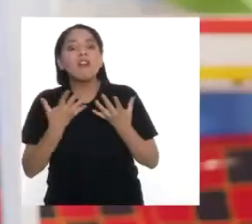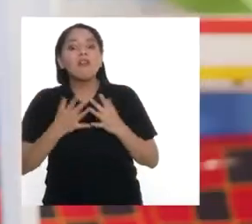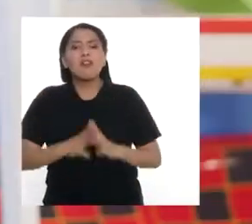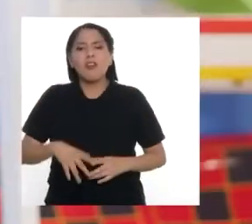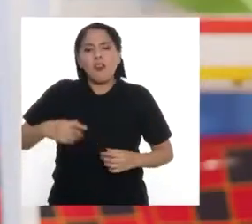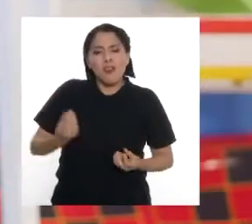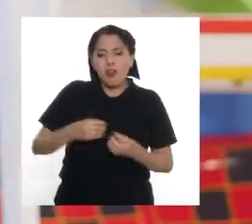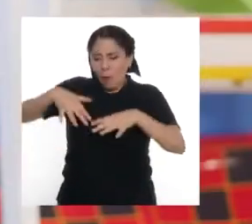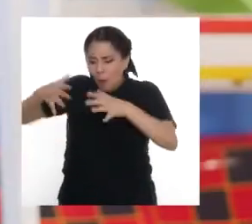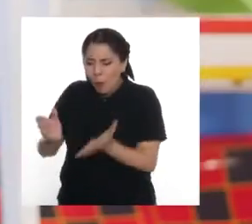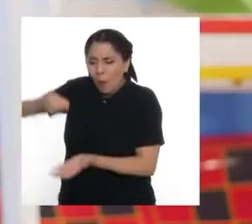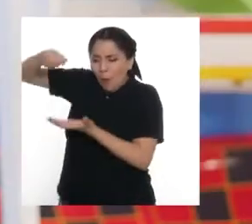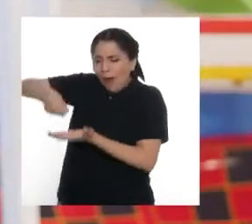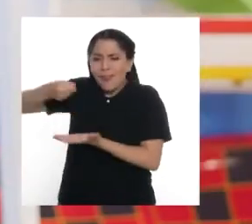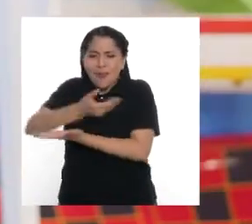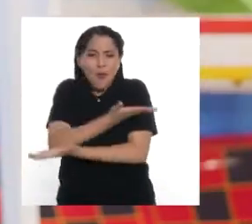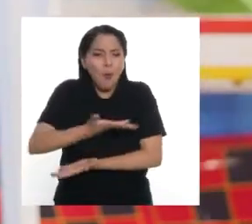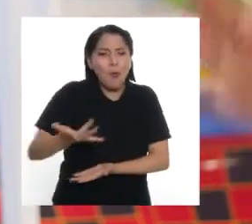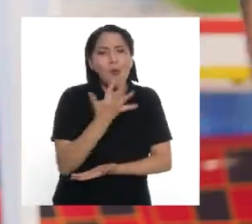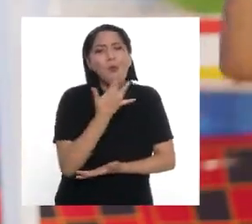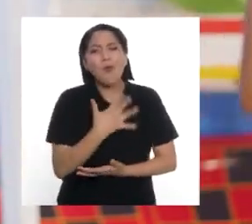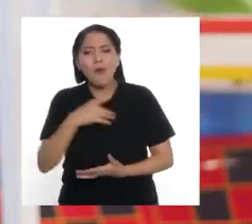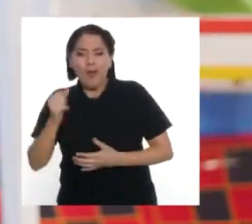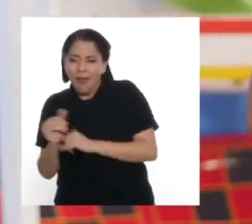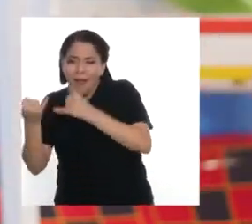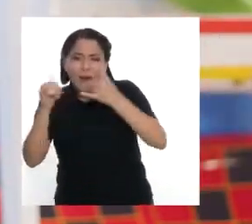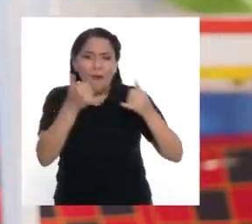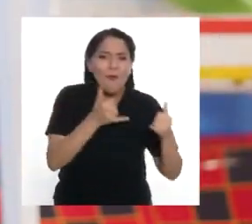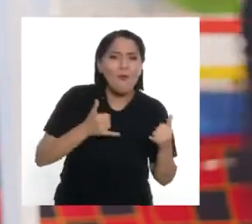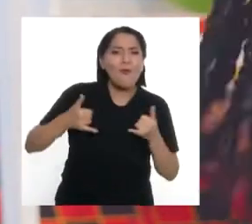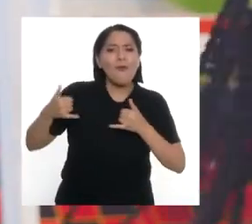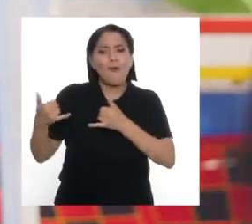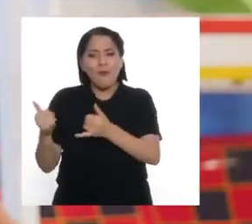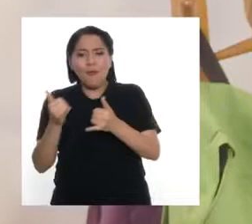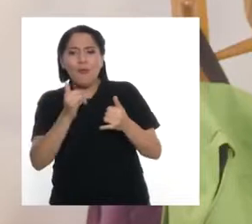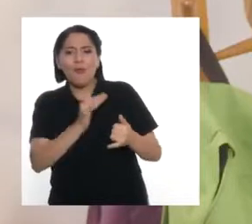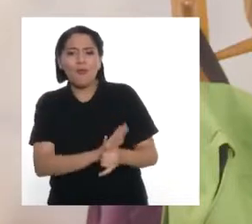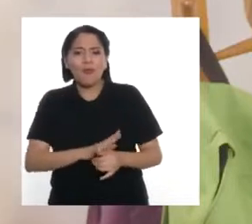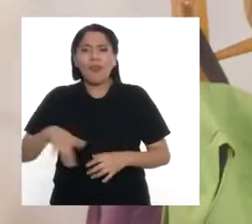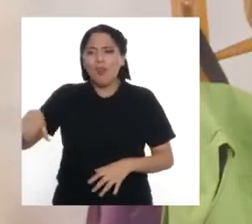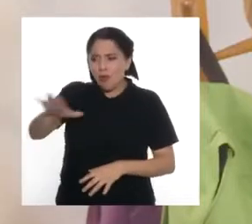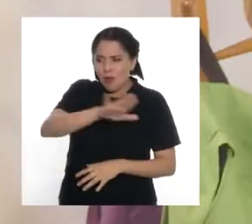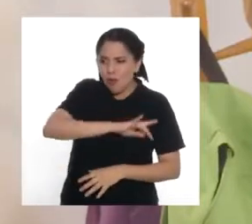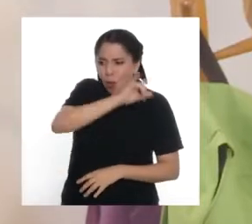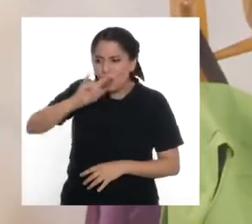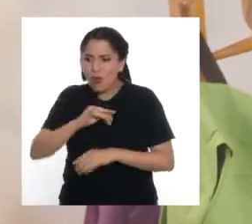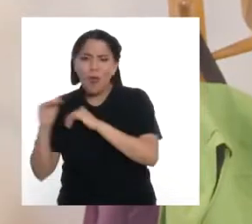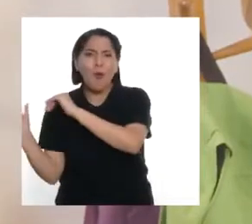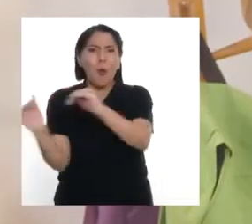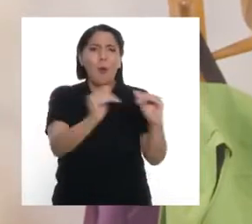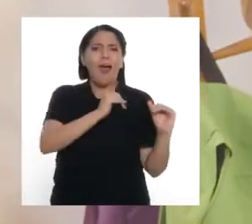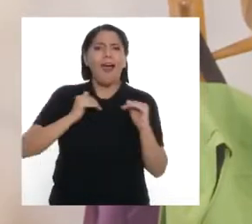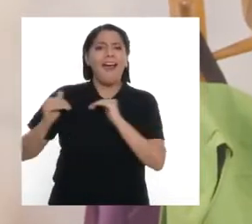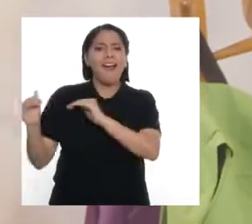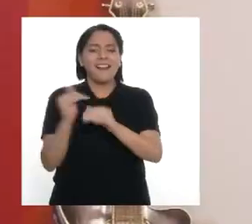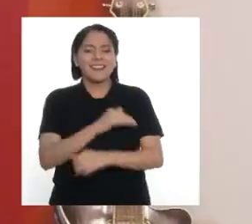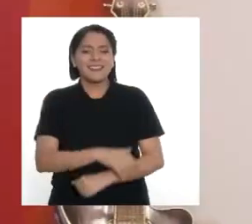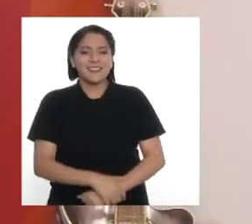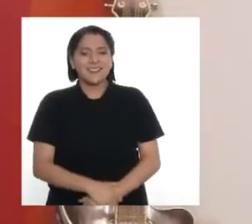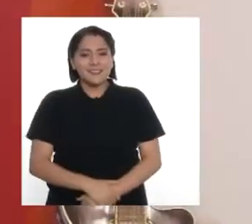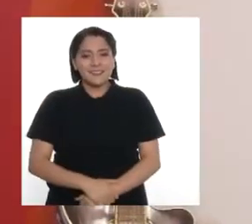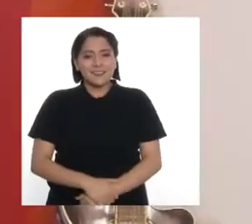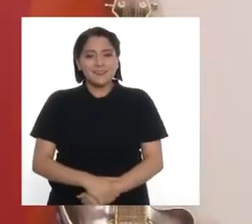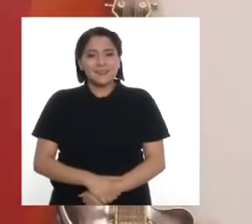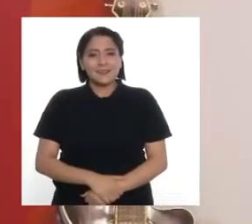Con balecitos de todos los colores, vamos a jugar. Y vamos a usarlos todo por igual.